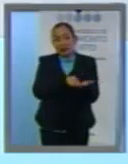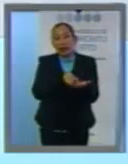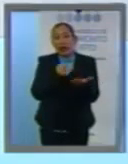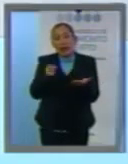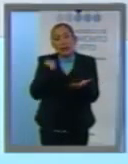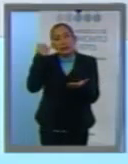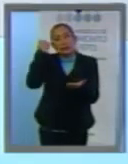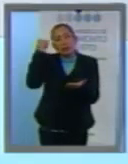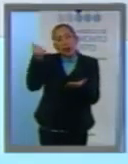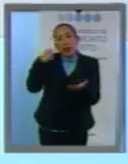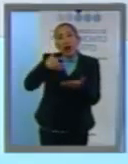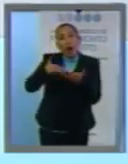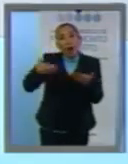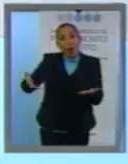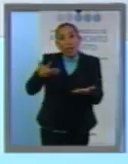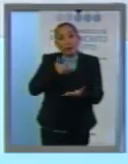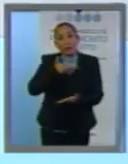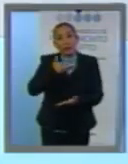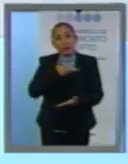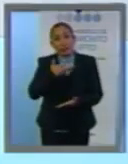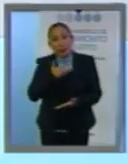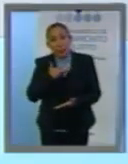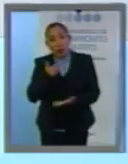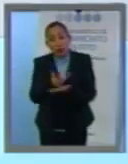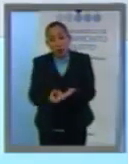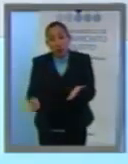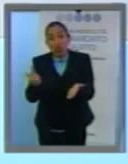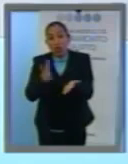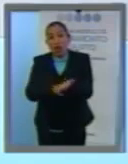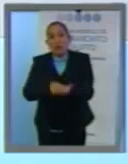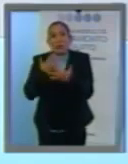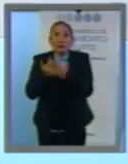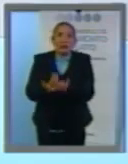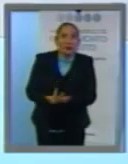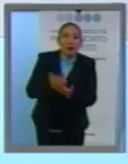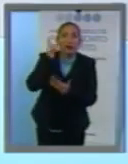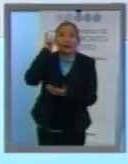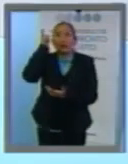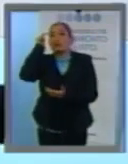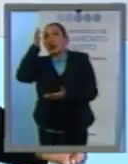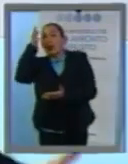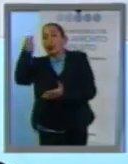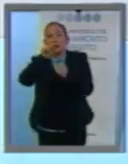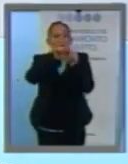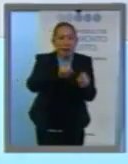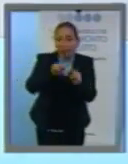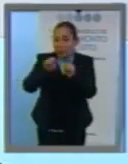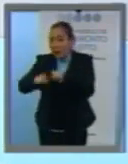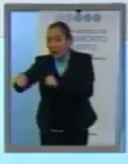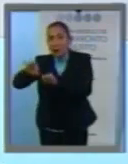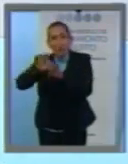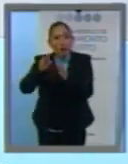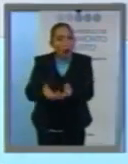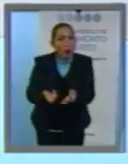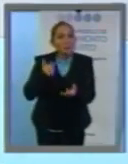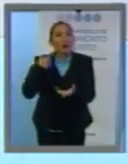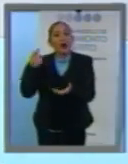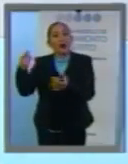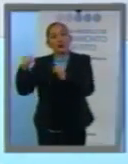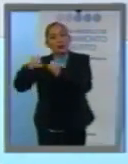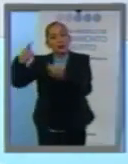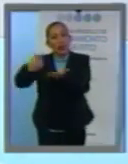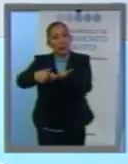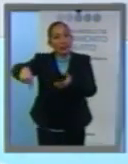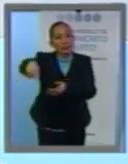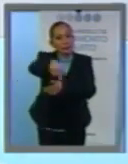podrán imaginarse ustedes que ahora tenemos pues el doble de las expectativas con estos sistemas y con esta forma en la que se está planteando